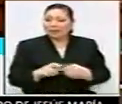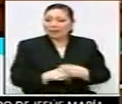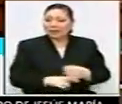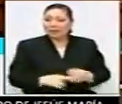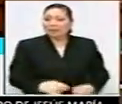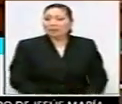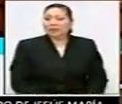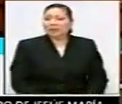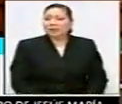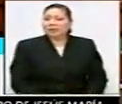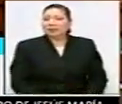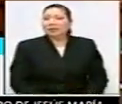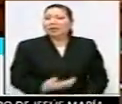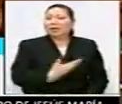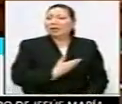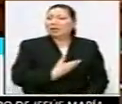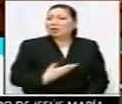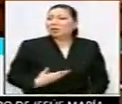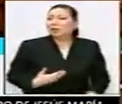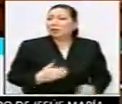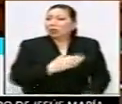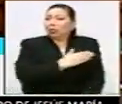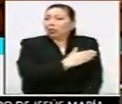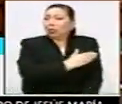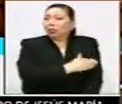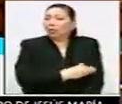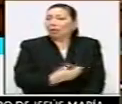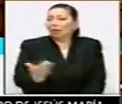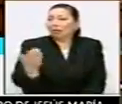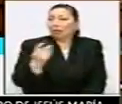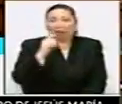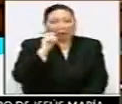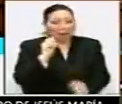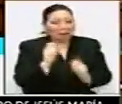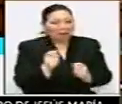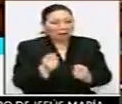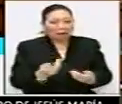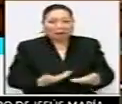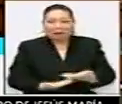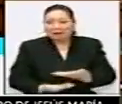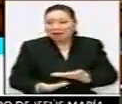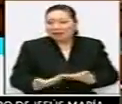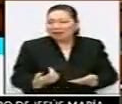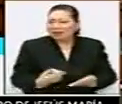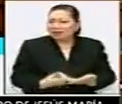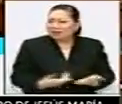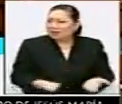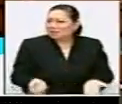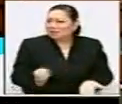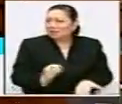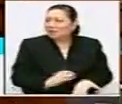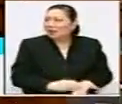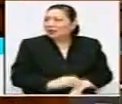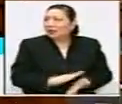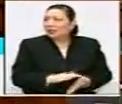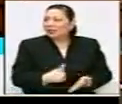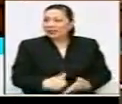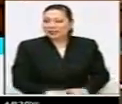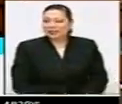país, con Palacio de Gobierno, y reciben dádivas, prebendas, negociados. ¿Qué cosa más